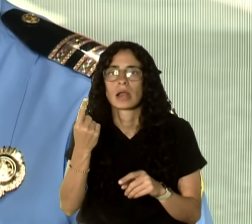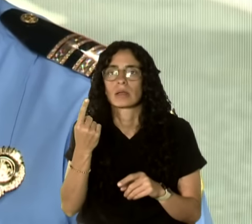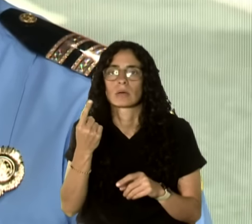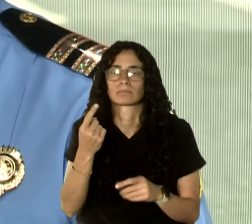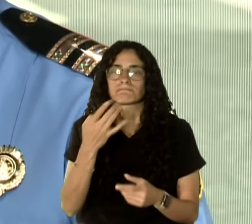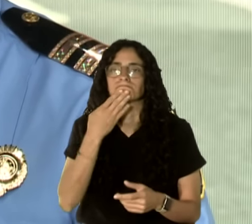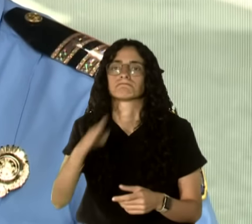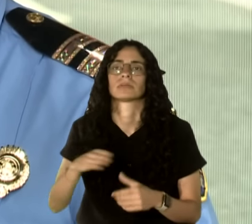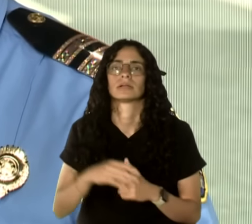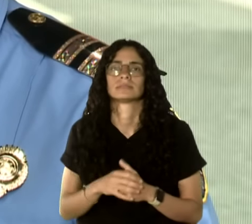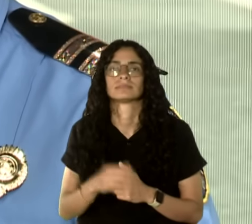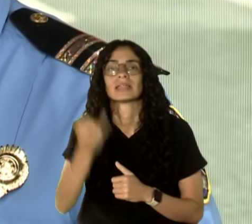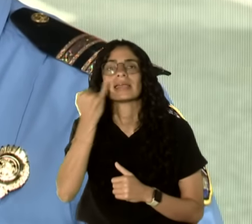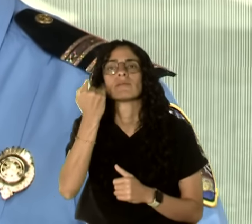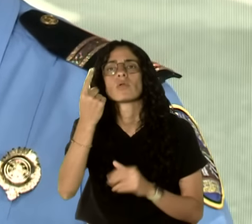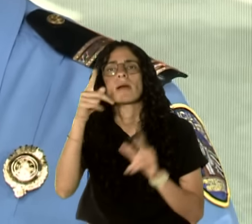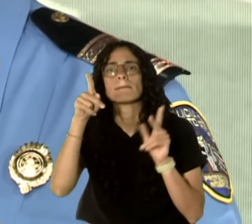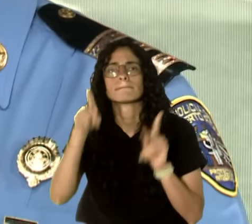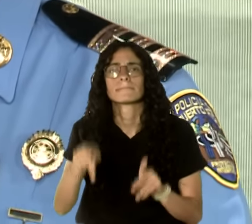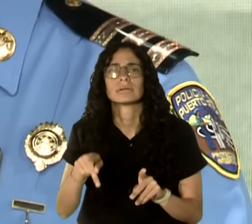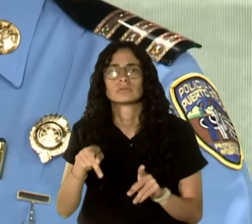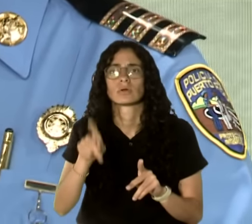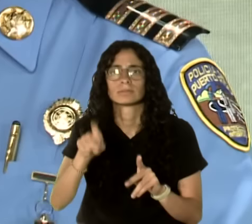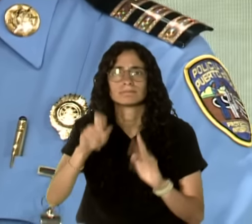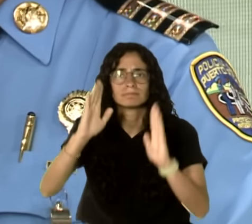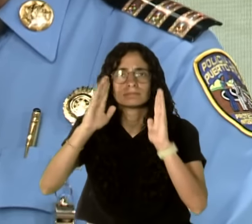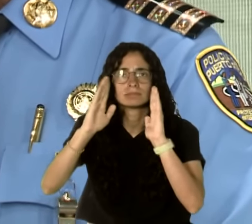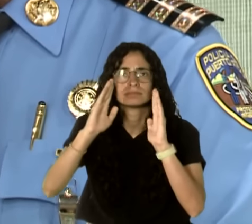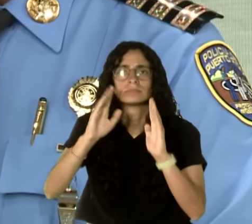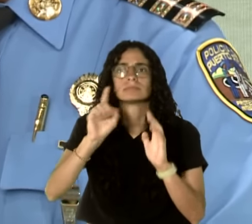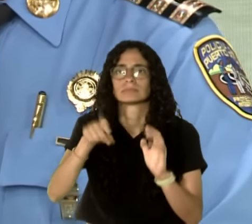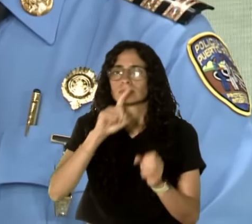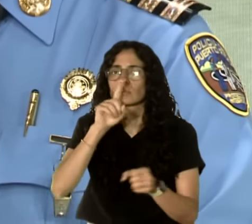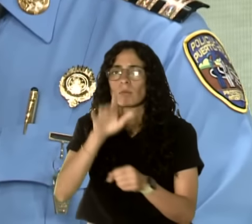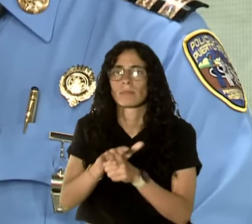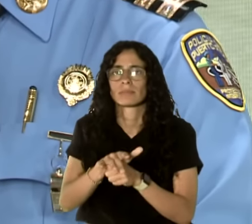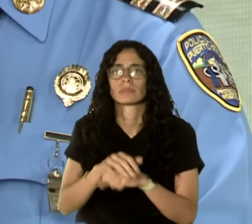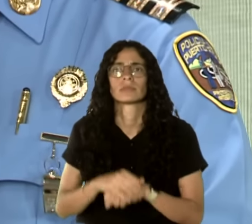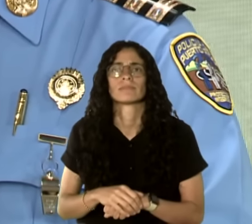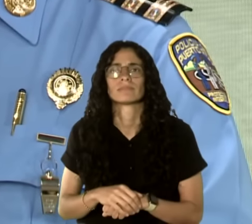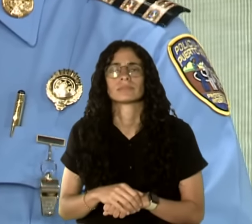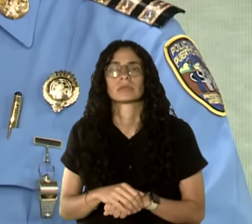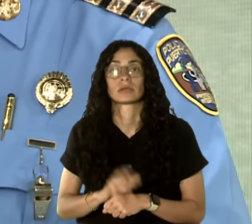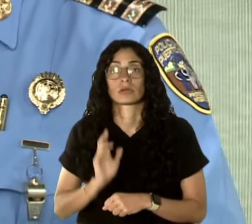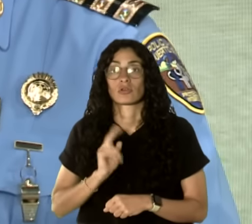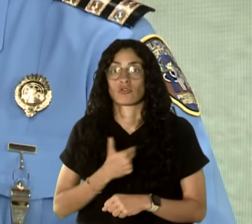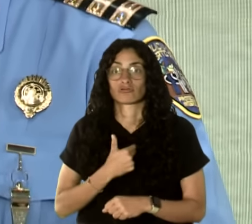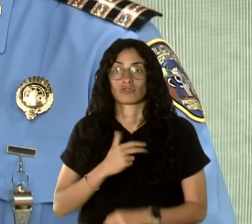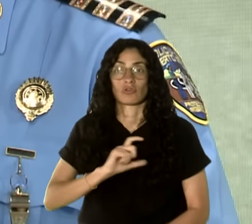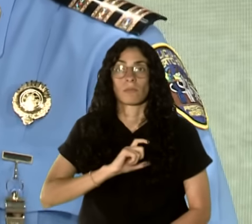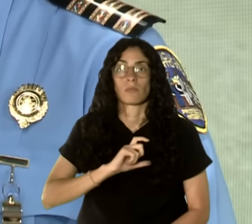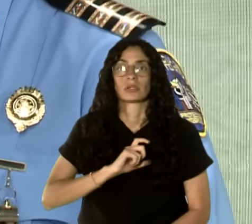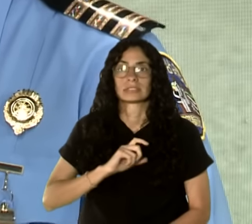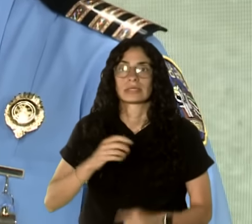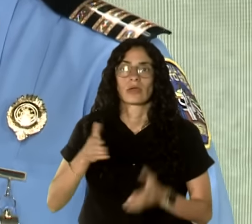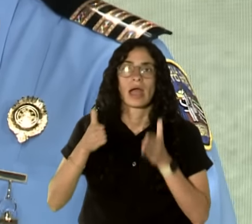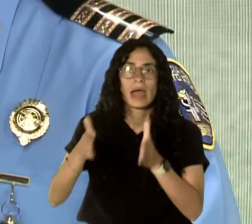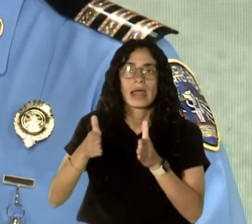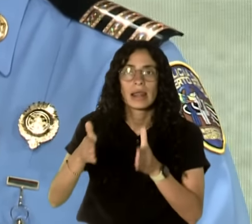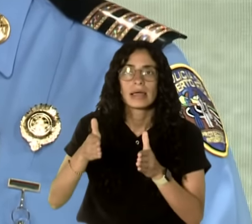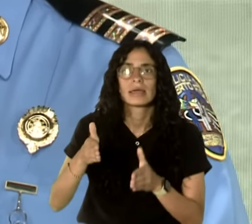rodaje que las personas deben estar pendientes para estar en cumplimiento bien Nosotros por lo menos el negociador pat de carretera va a estar